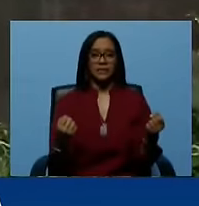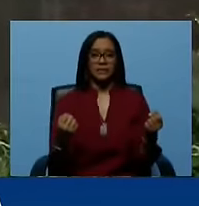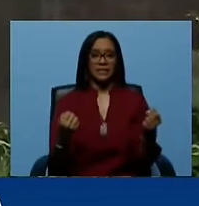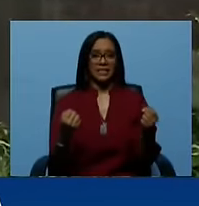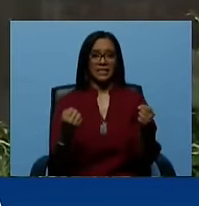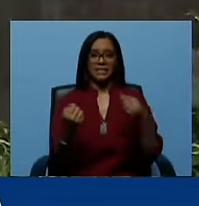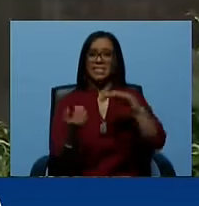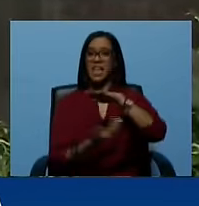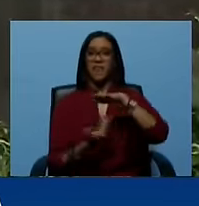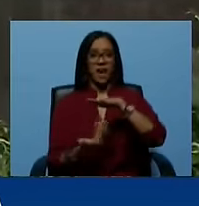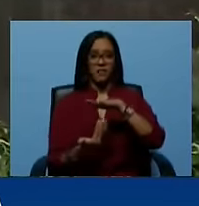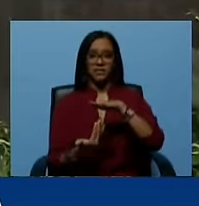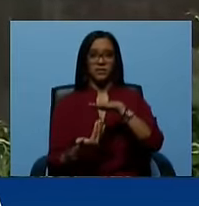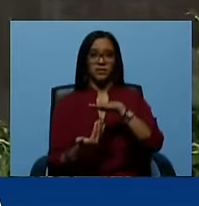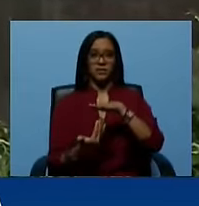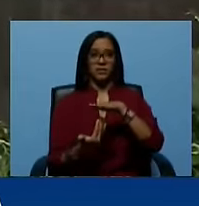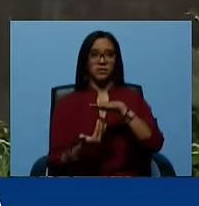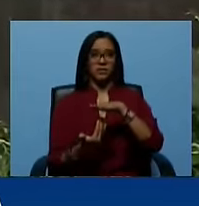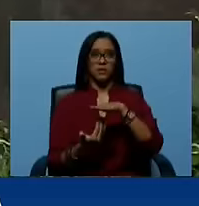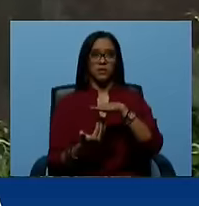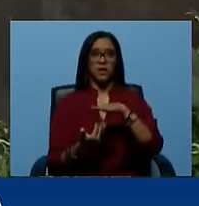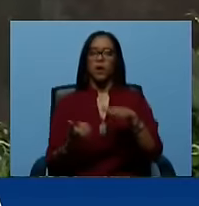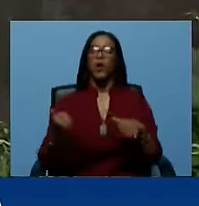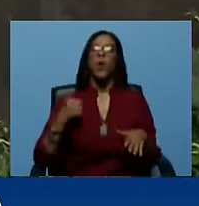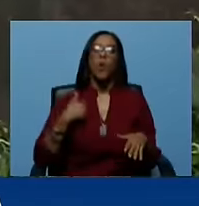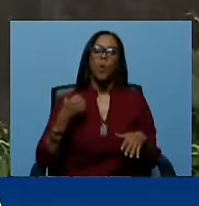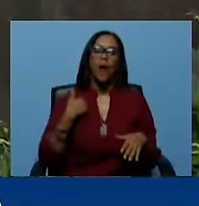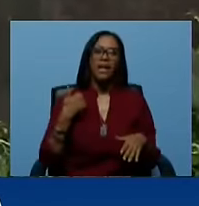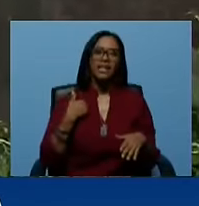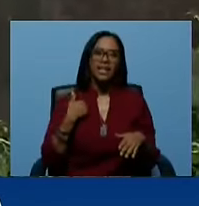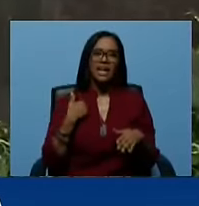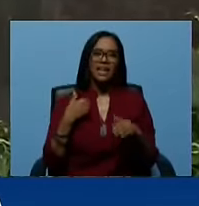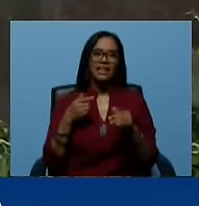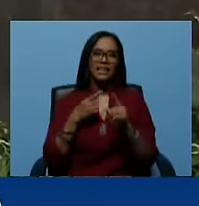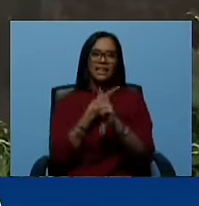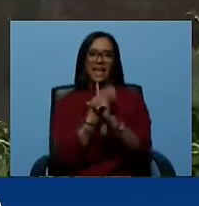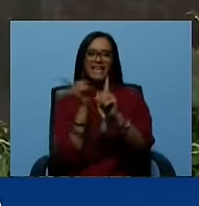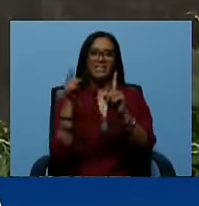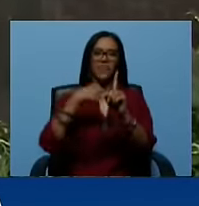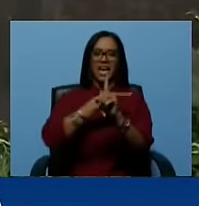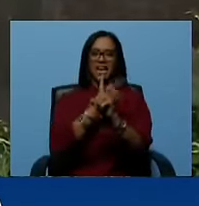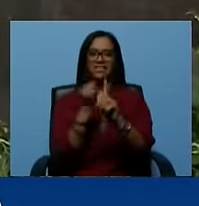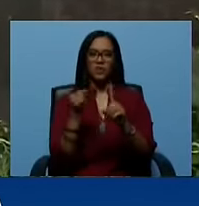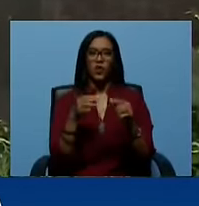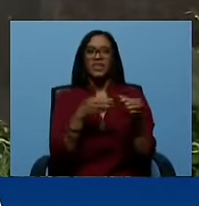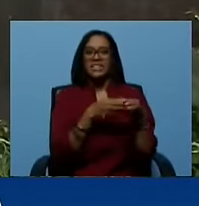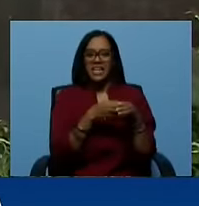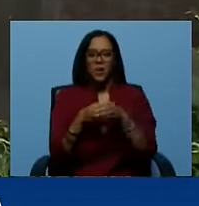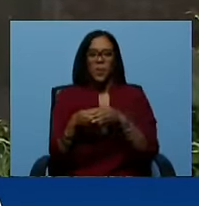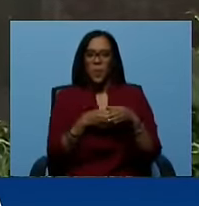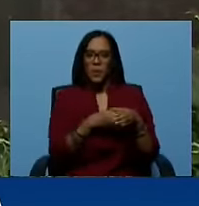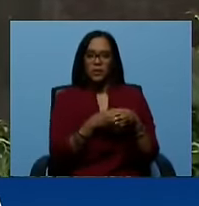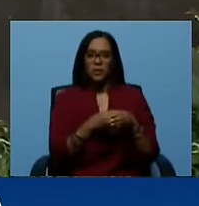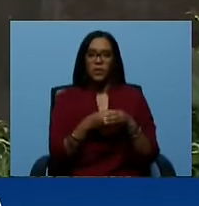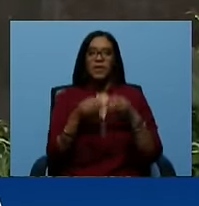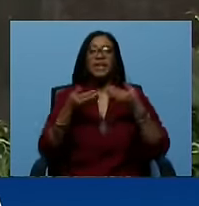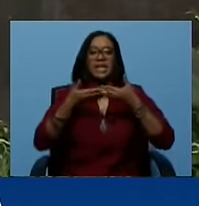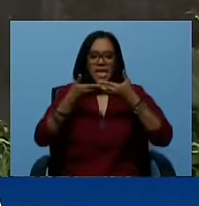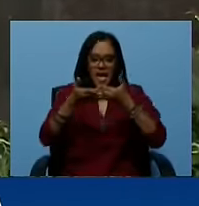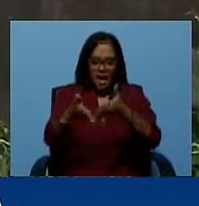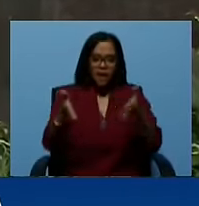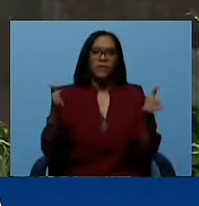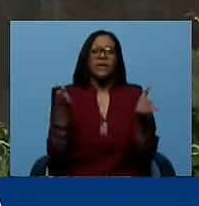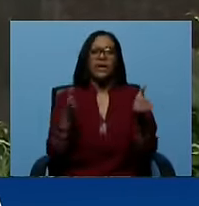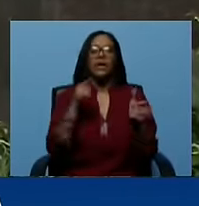raíz con cualquier desviación sectaria y abrir las compuertas